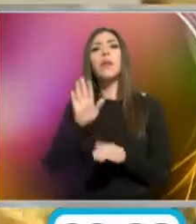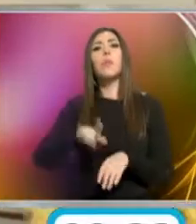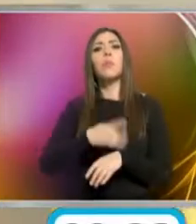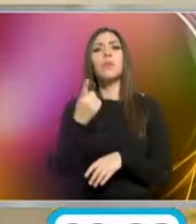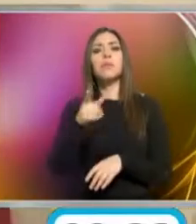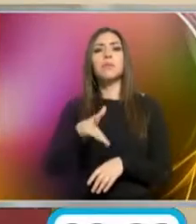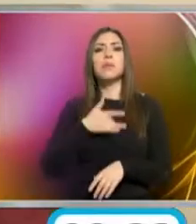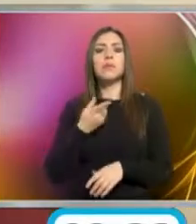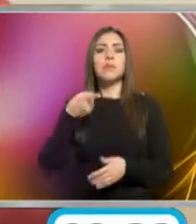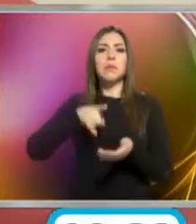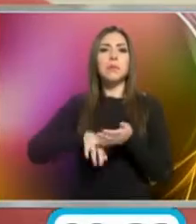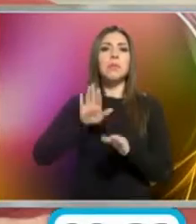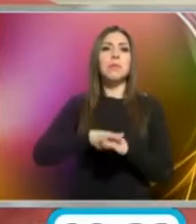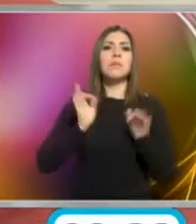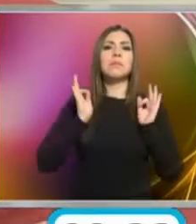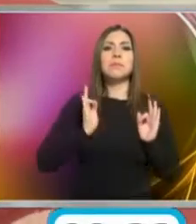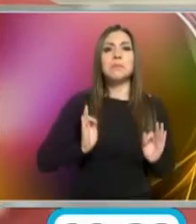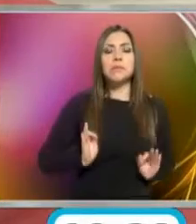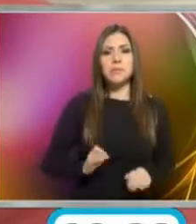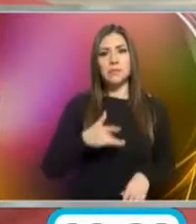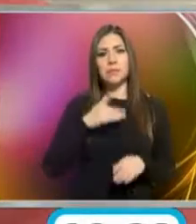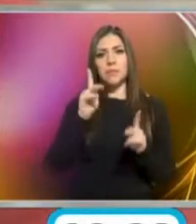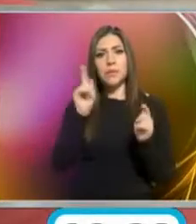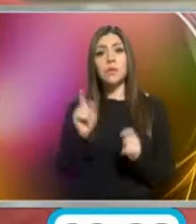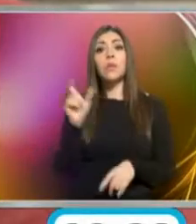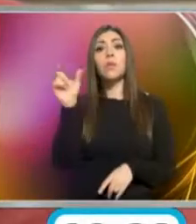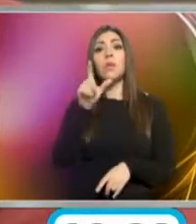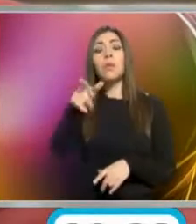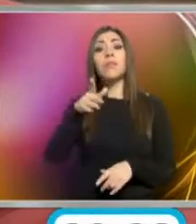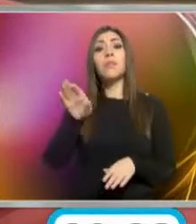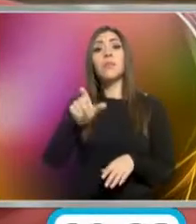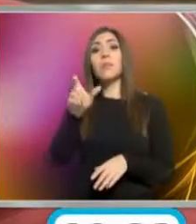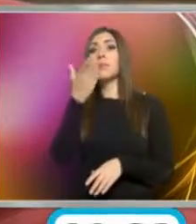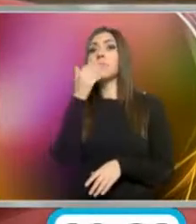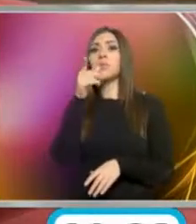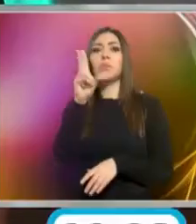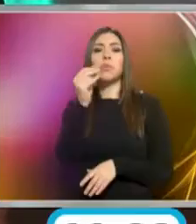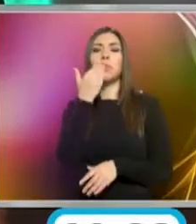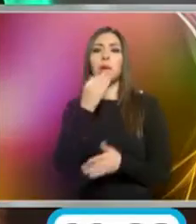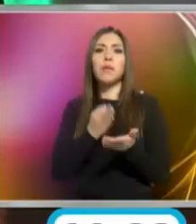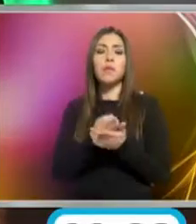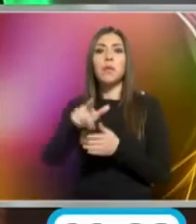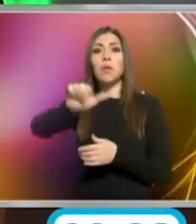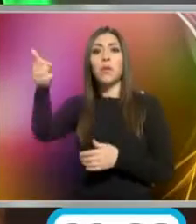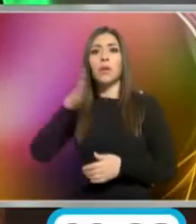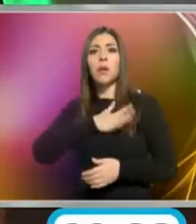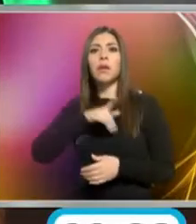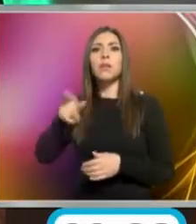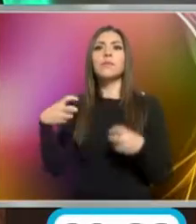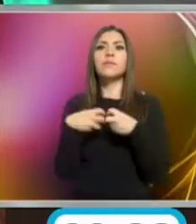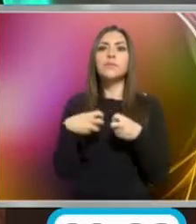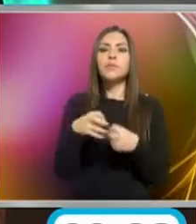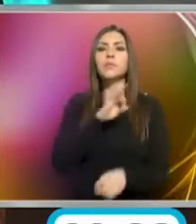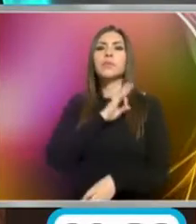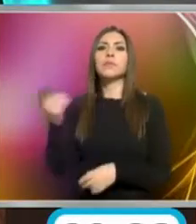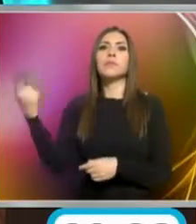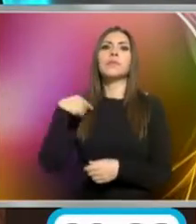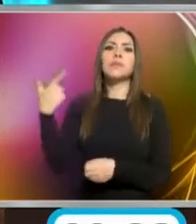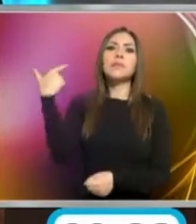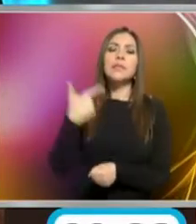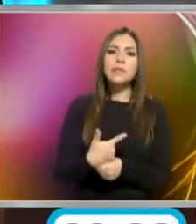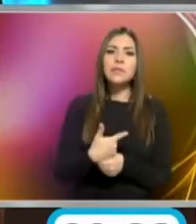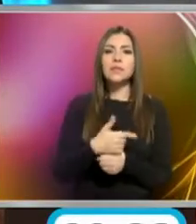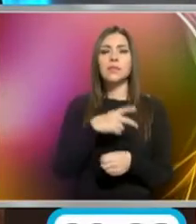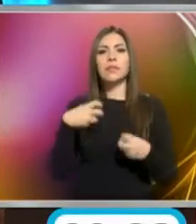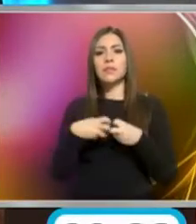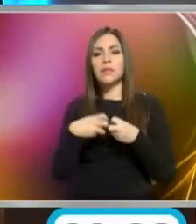da tranquilidad. Evidentemente, cuando eres infiel, pues vives con el corazón, ¿verdad? Ay, sí, aquí en la garganta, pensando que te pueden cachar, en fin,